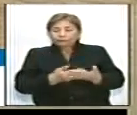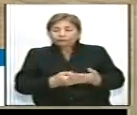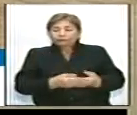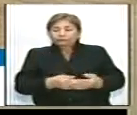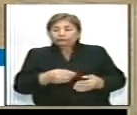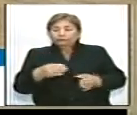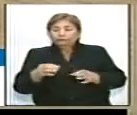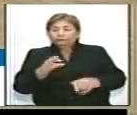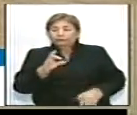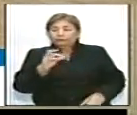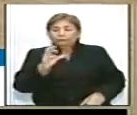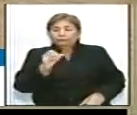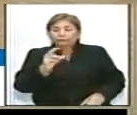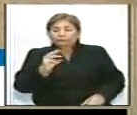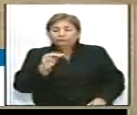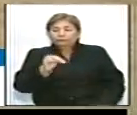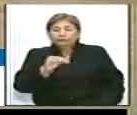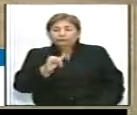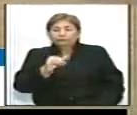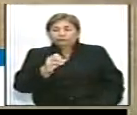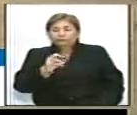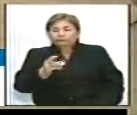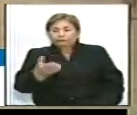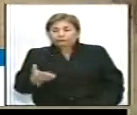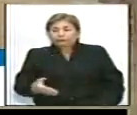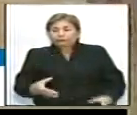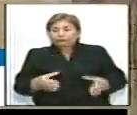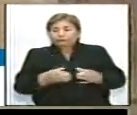Forno Flores, oficial mayor del Congreso de la República.